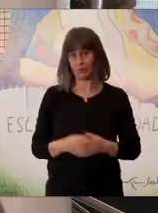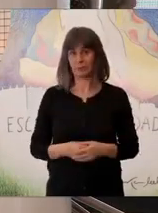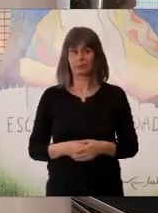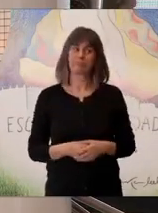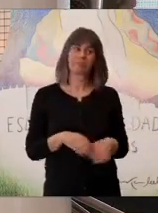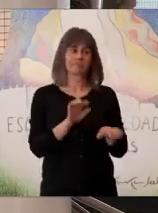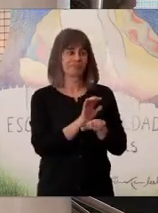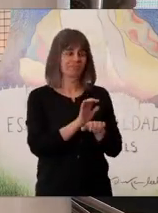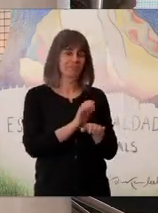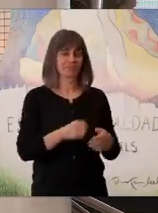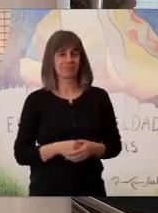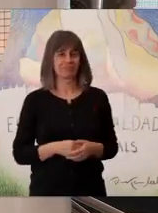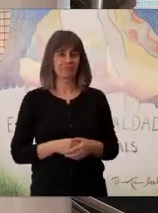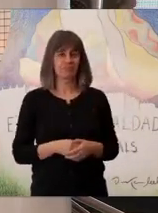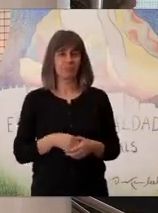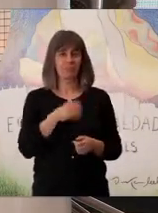Bueno,